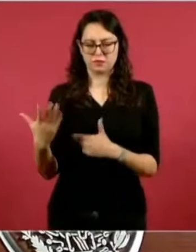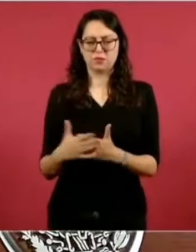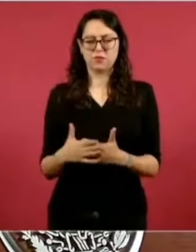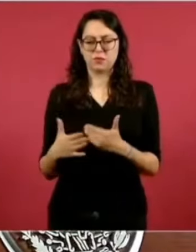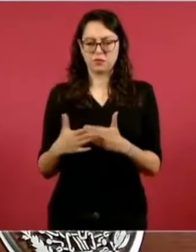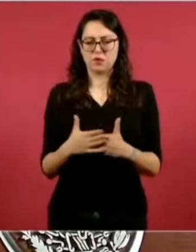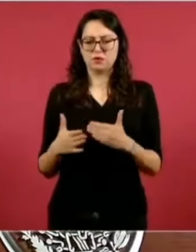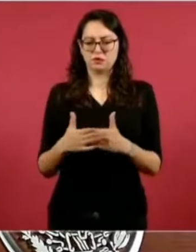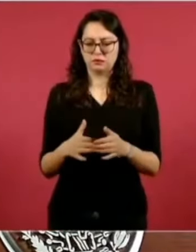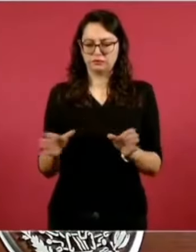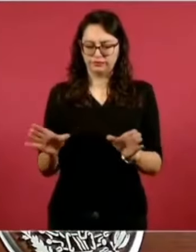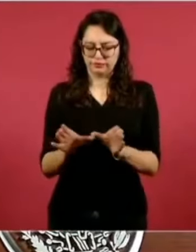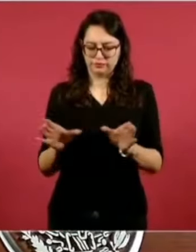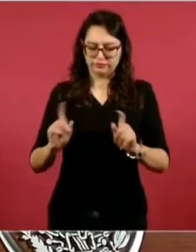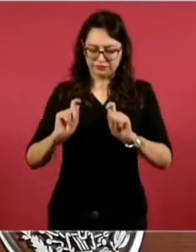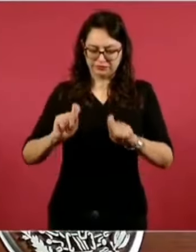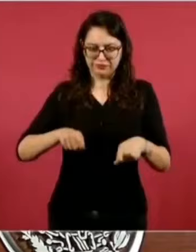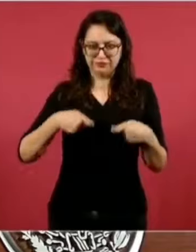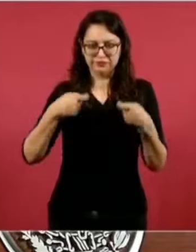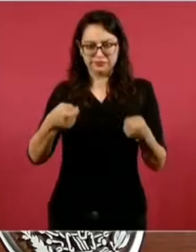pero ya se llevó a cabo